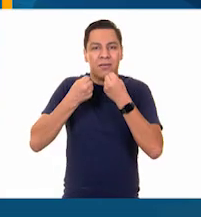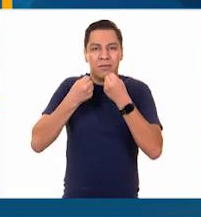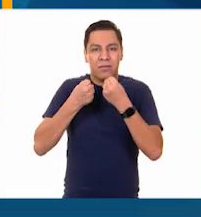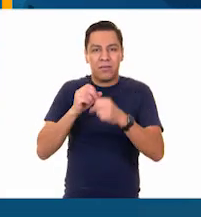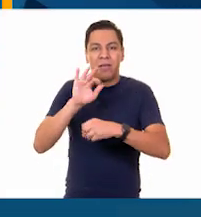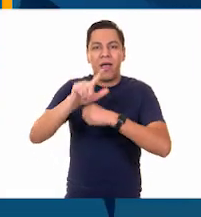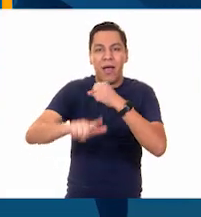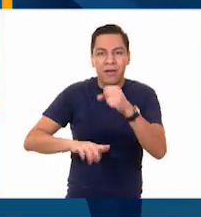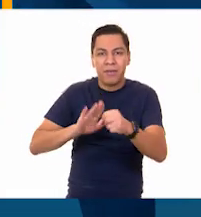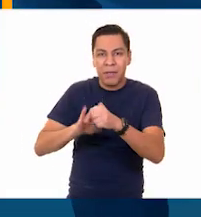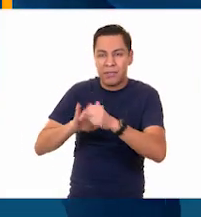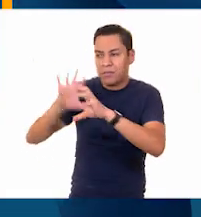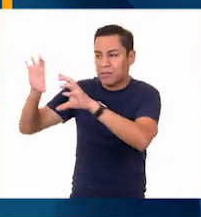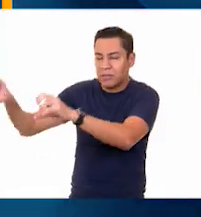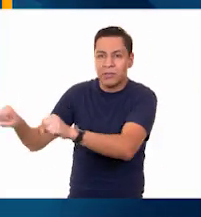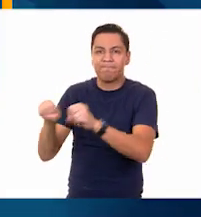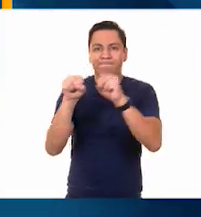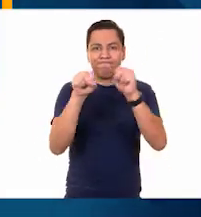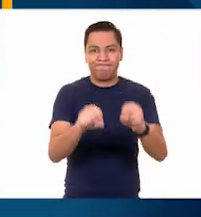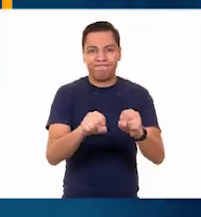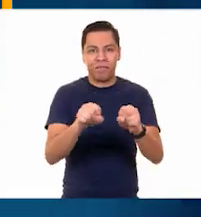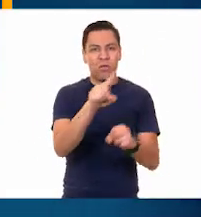crítica.